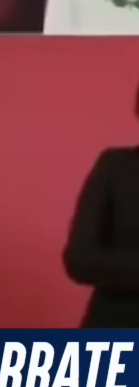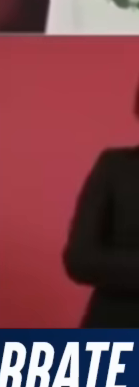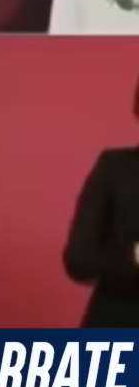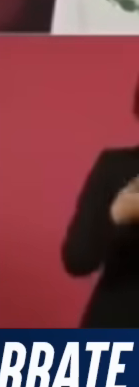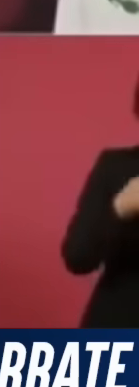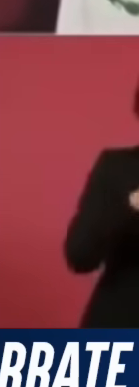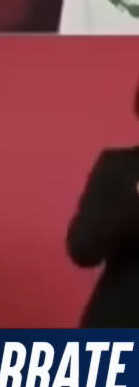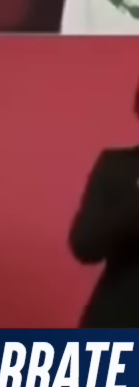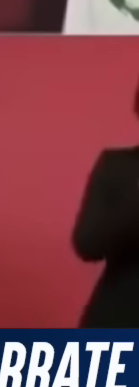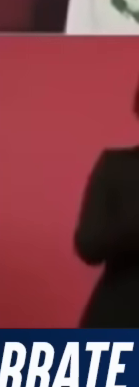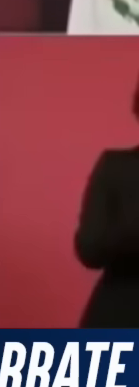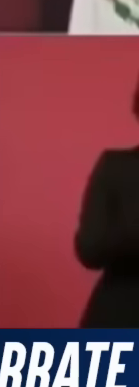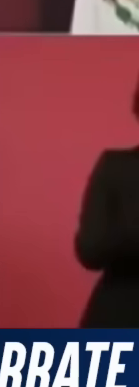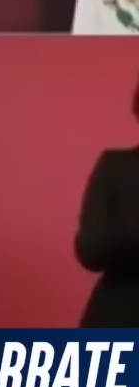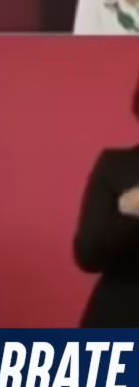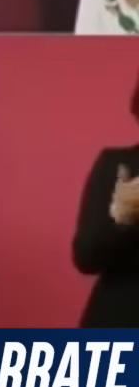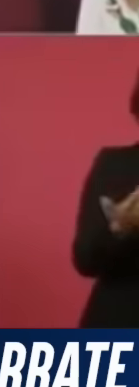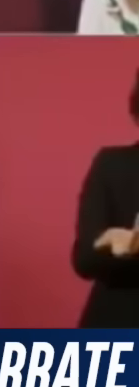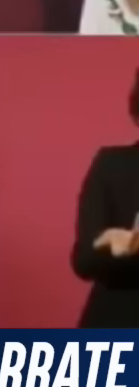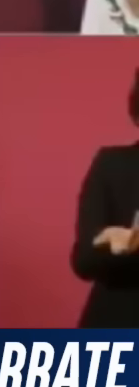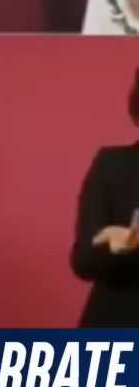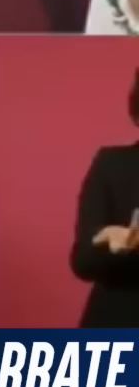conocimiento de cómo